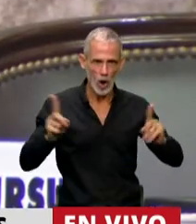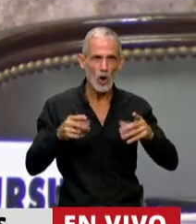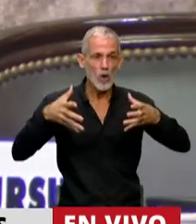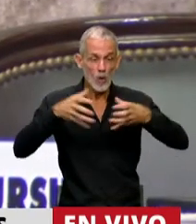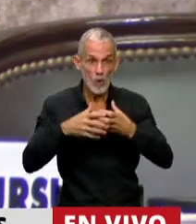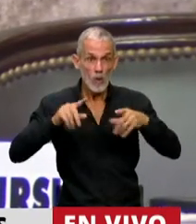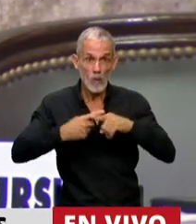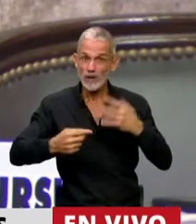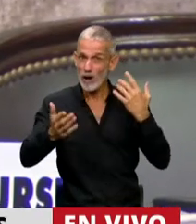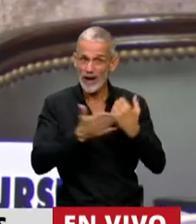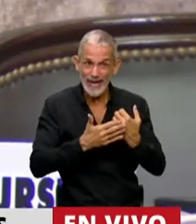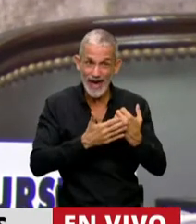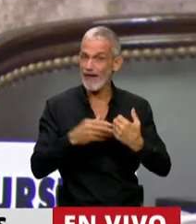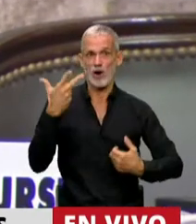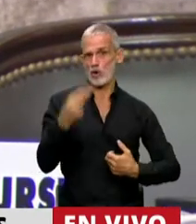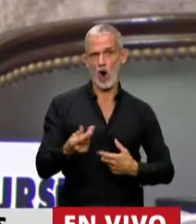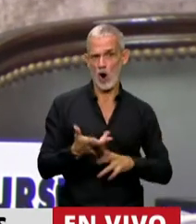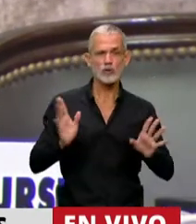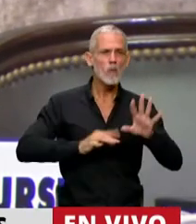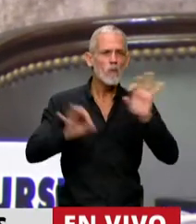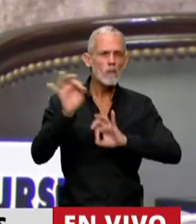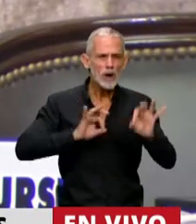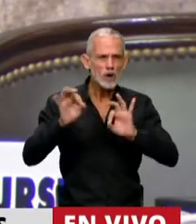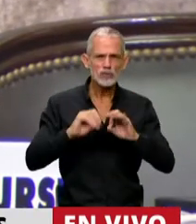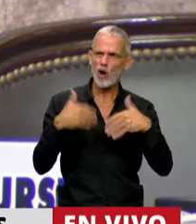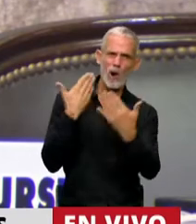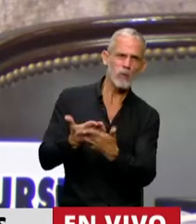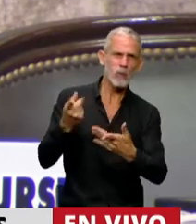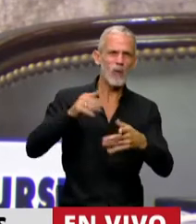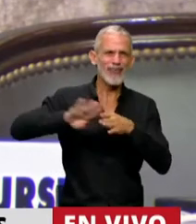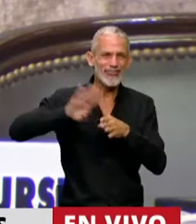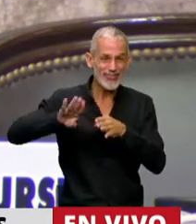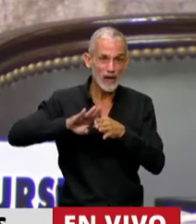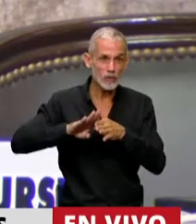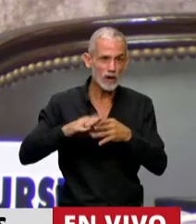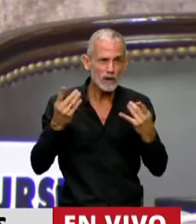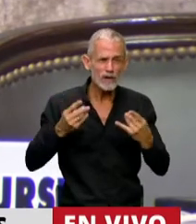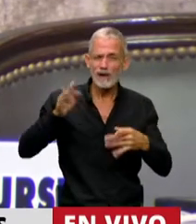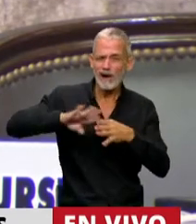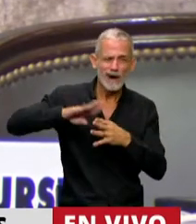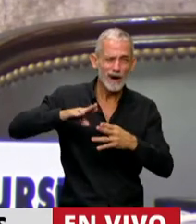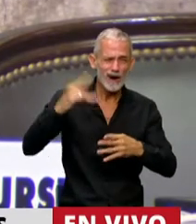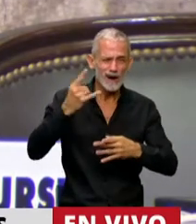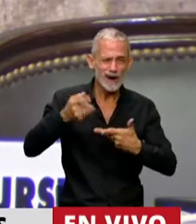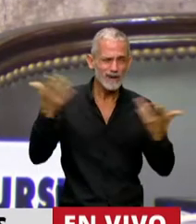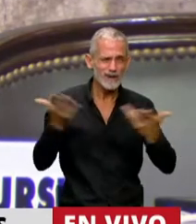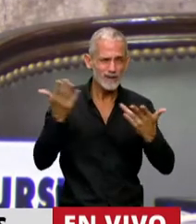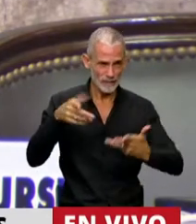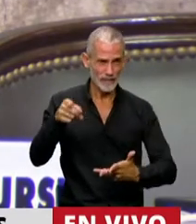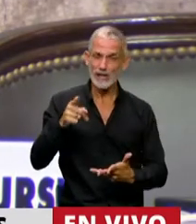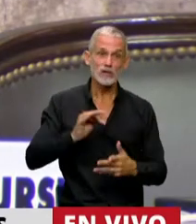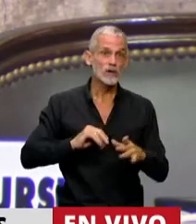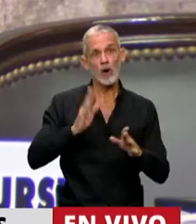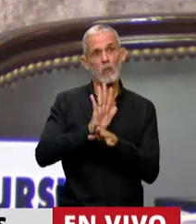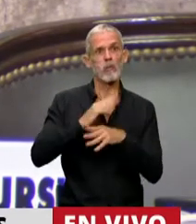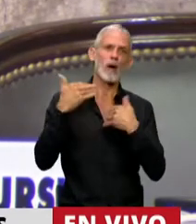Izquierda está categóricamente en contra. Es un proyecto que avala los pagos de una deuda completamente usurera y fraudulenta, y esencialmente es el